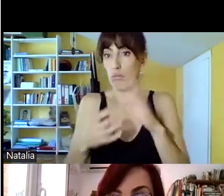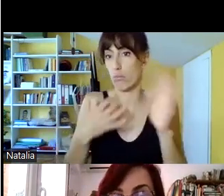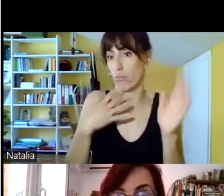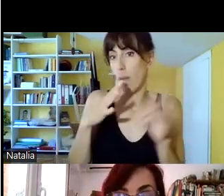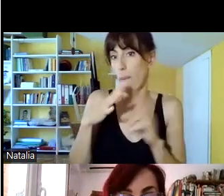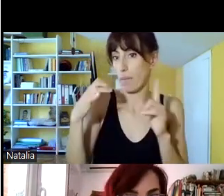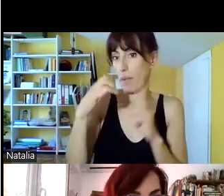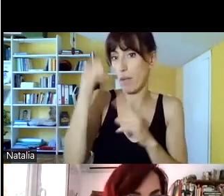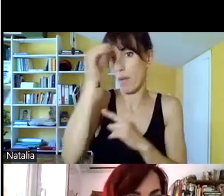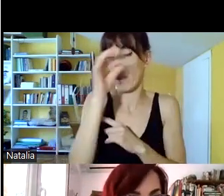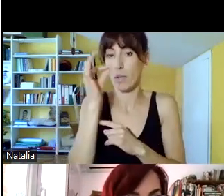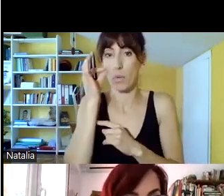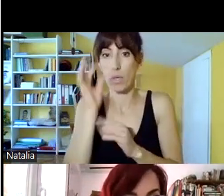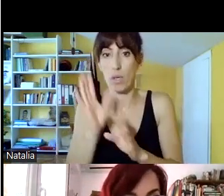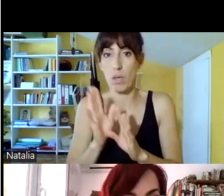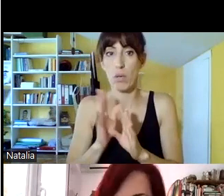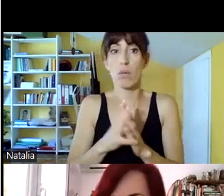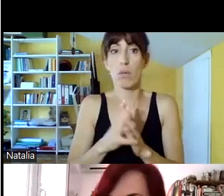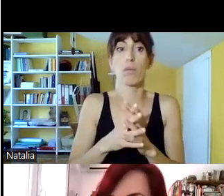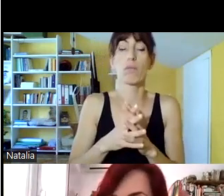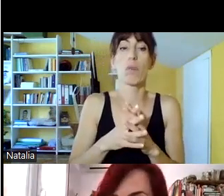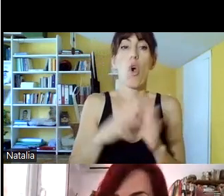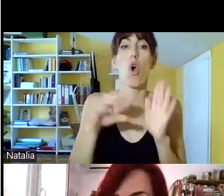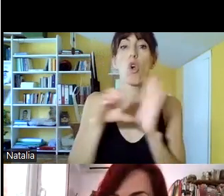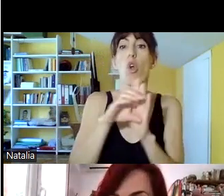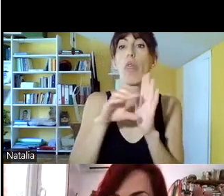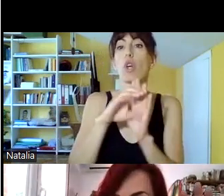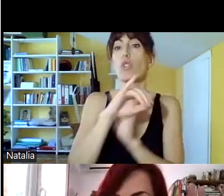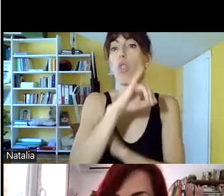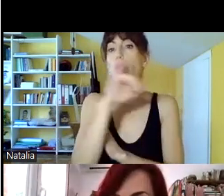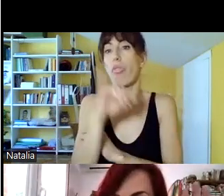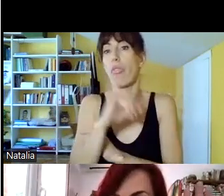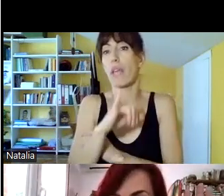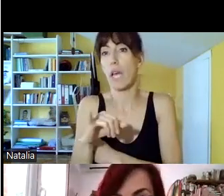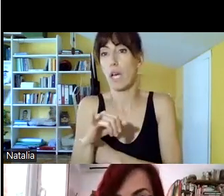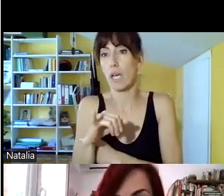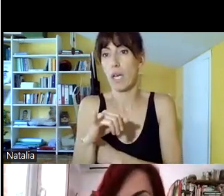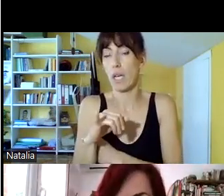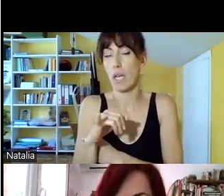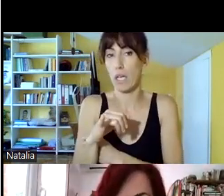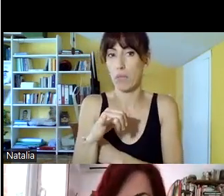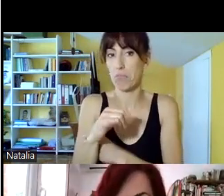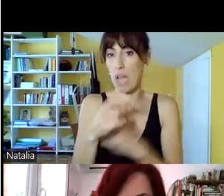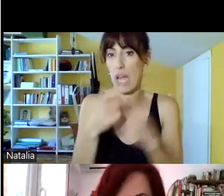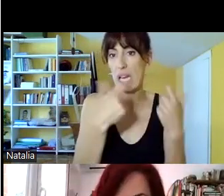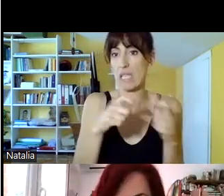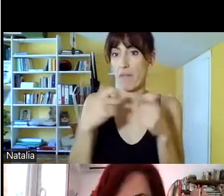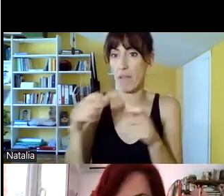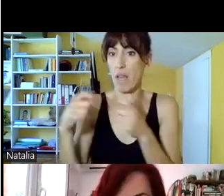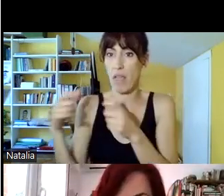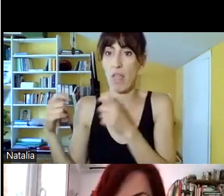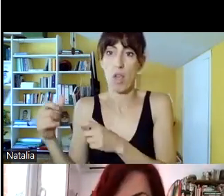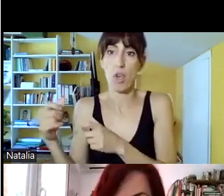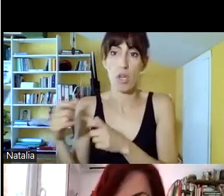perspectiva de desigualdades tienen que ver con los códigos. Los códigos Z son dentro de la clasificación CIAP, que es la que se usa en atención primaria.